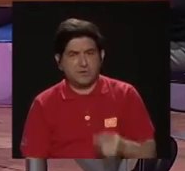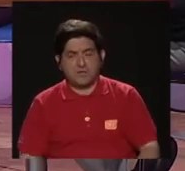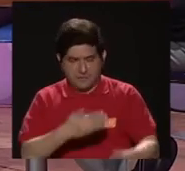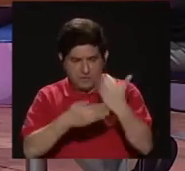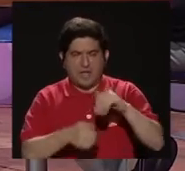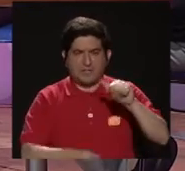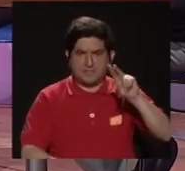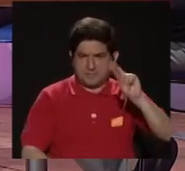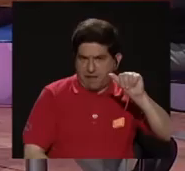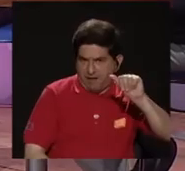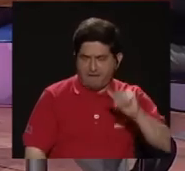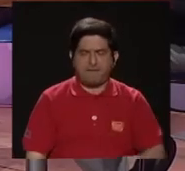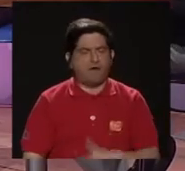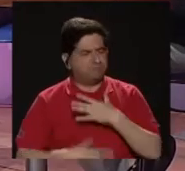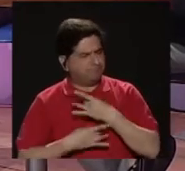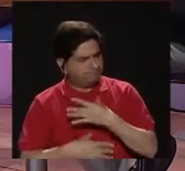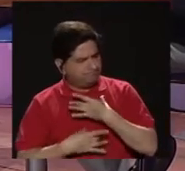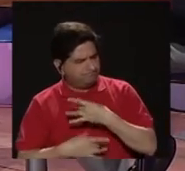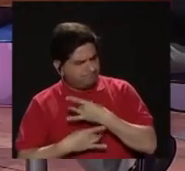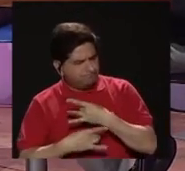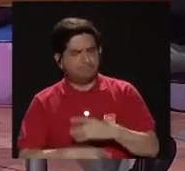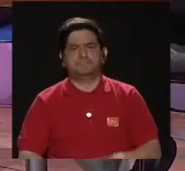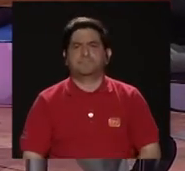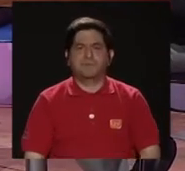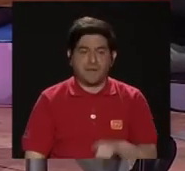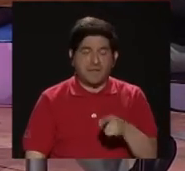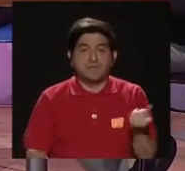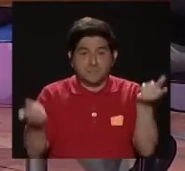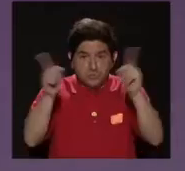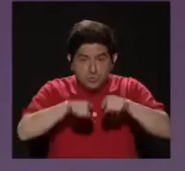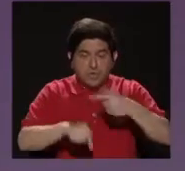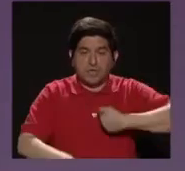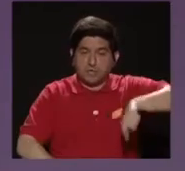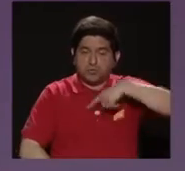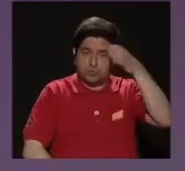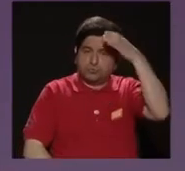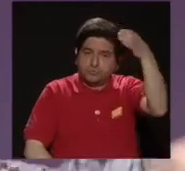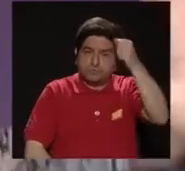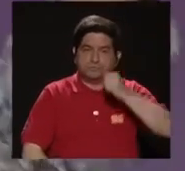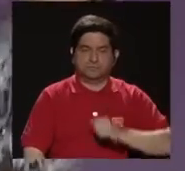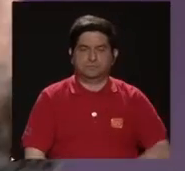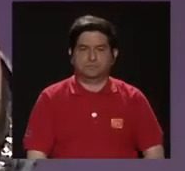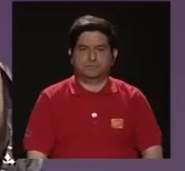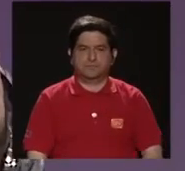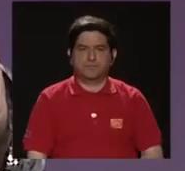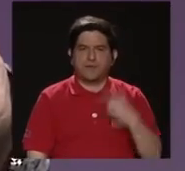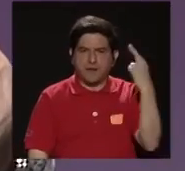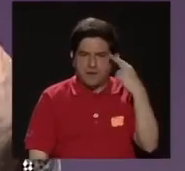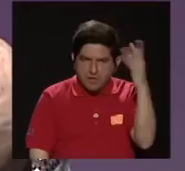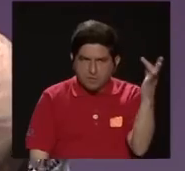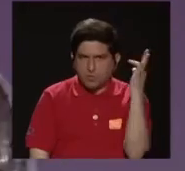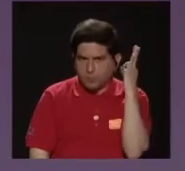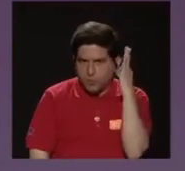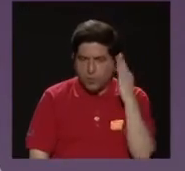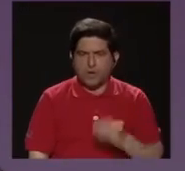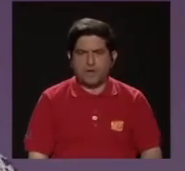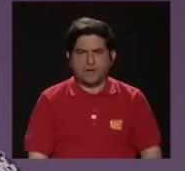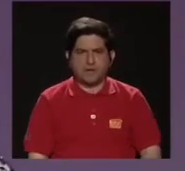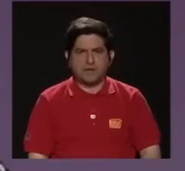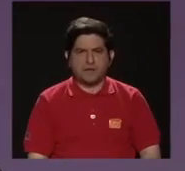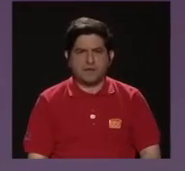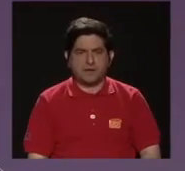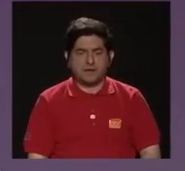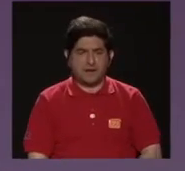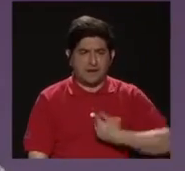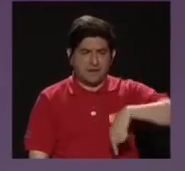Ana es muy interesante porque es un hecho también de nuestra cultura. Puesto que las mujeres vivimos